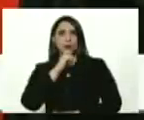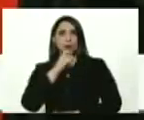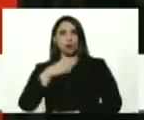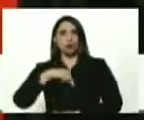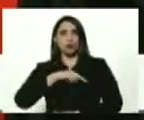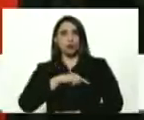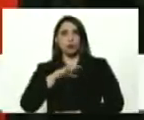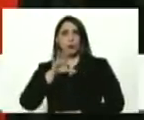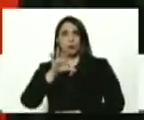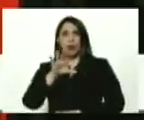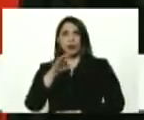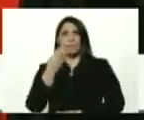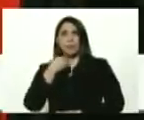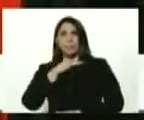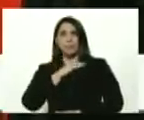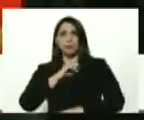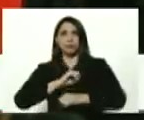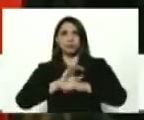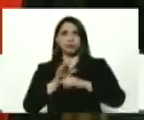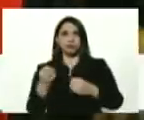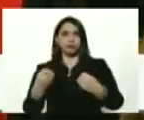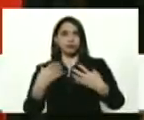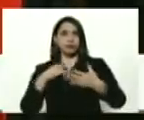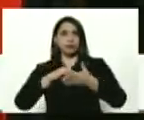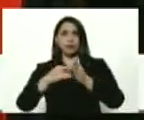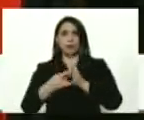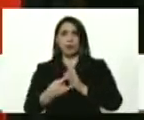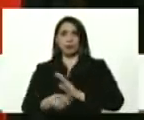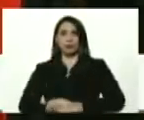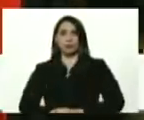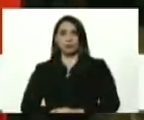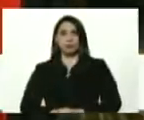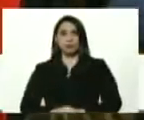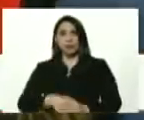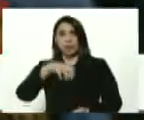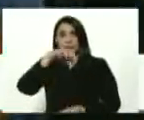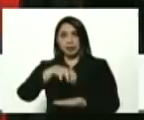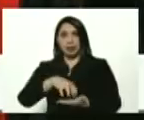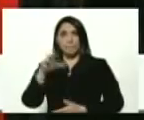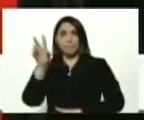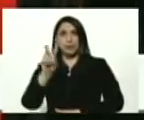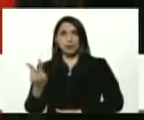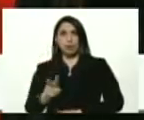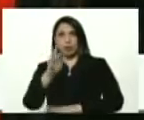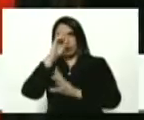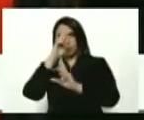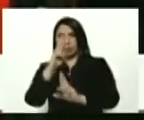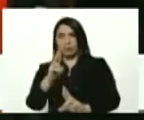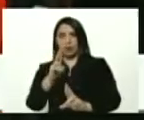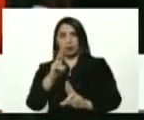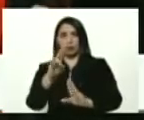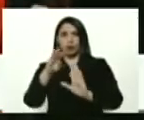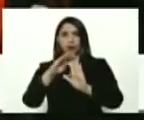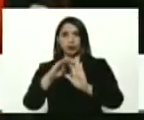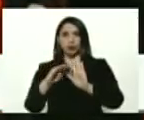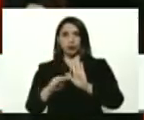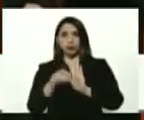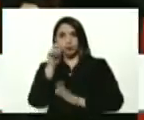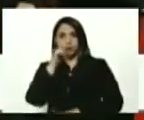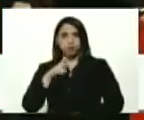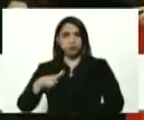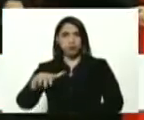momento el país, la pandemia del COVID-19. Sin embargo, el Estado venezolano, en cumplimiento además con el pueblo